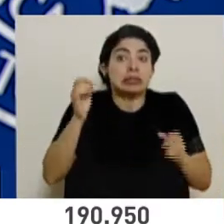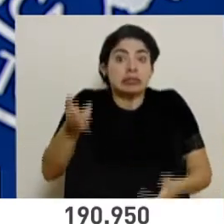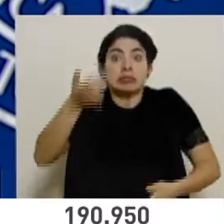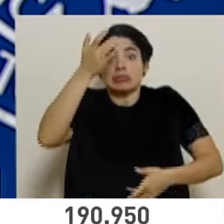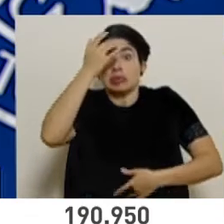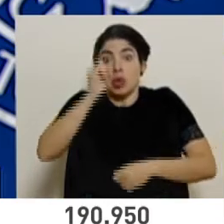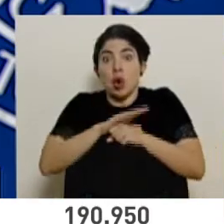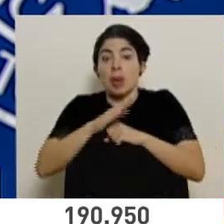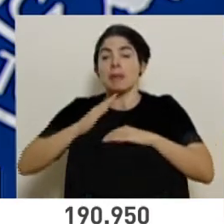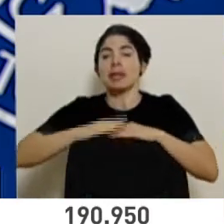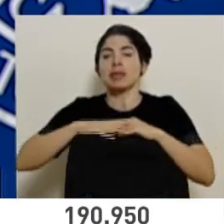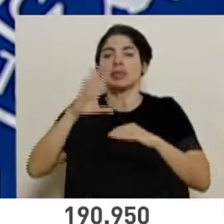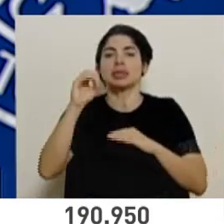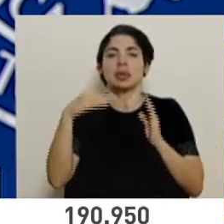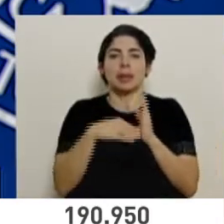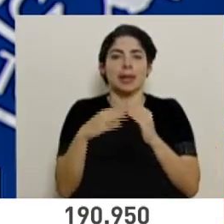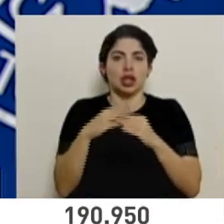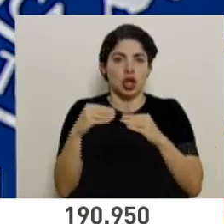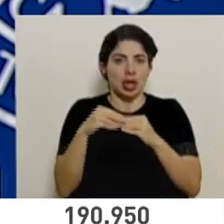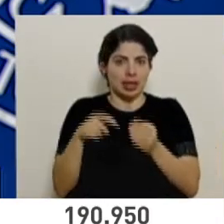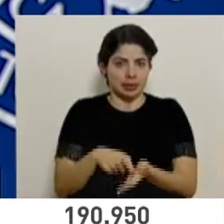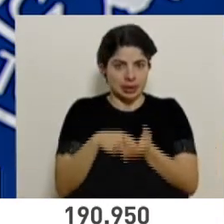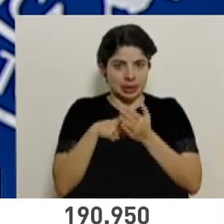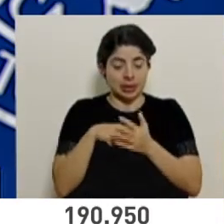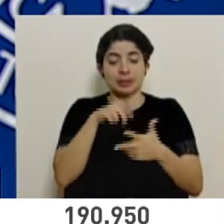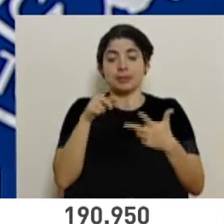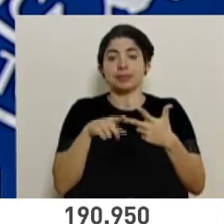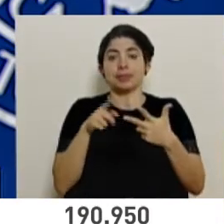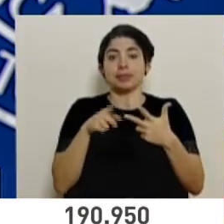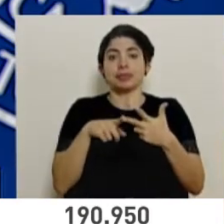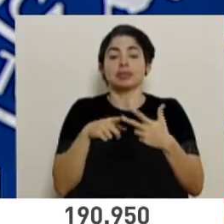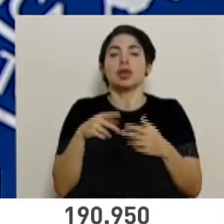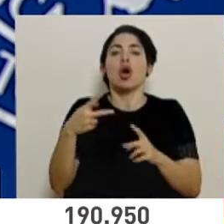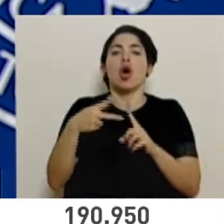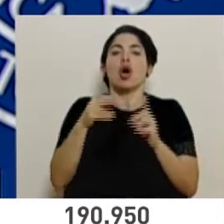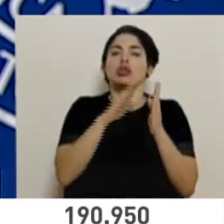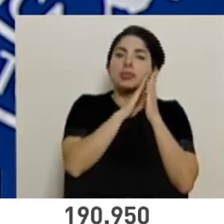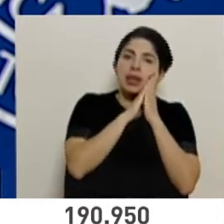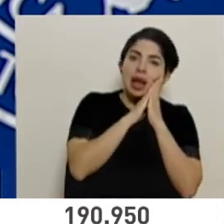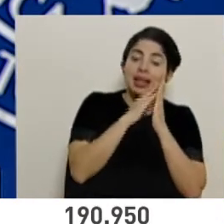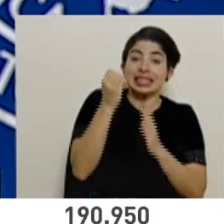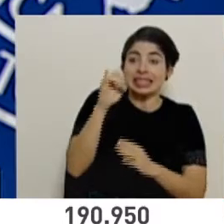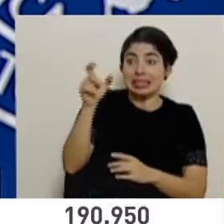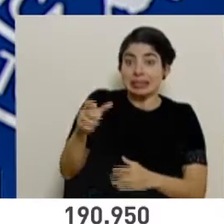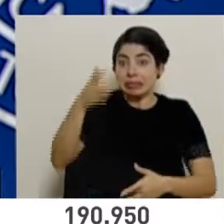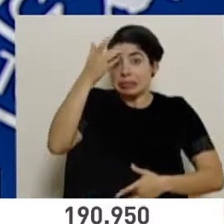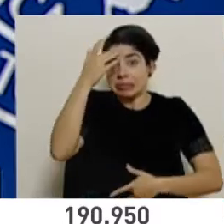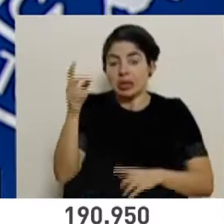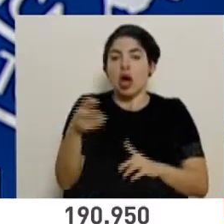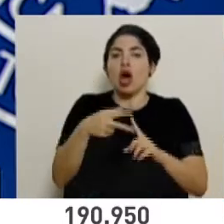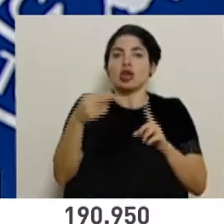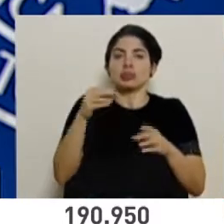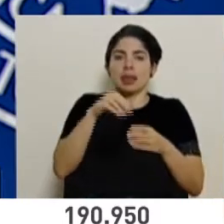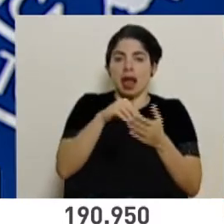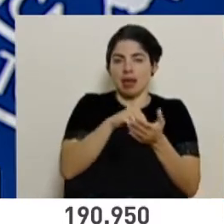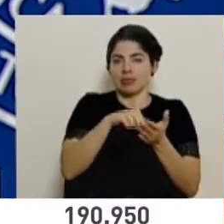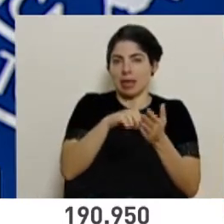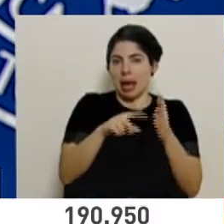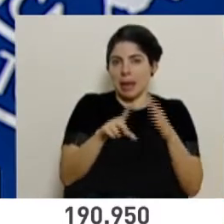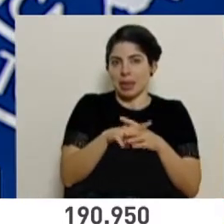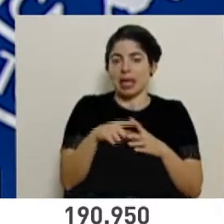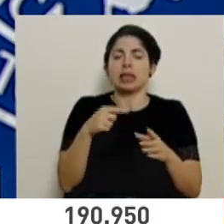de $50,000 por lo menos, y cobertura de gastos de hospedaje en caso de una cuarentena. Me quiero referir